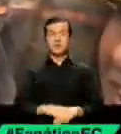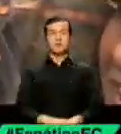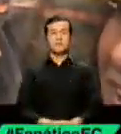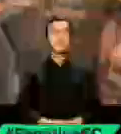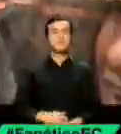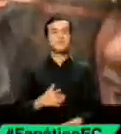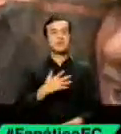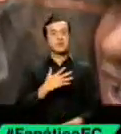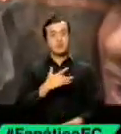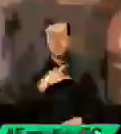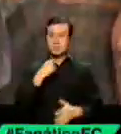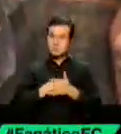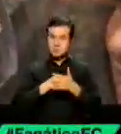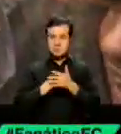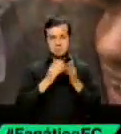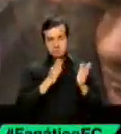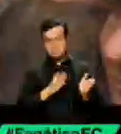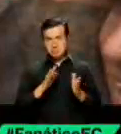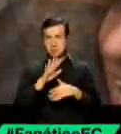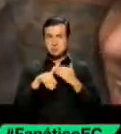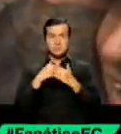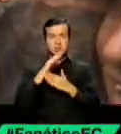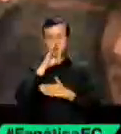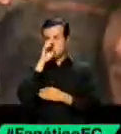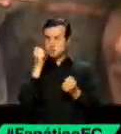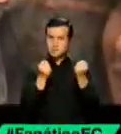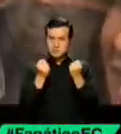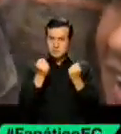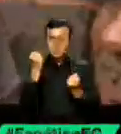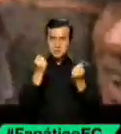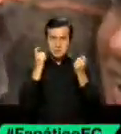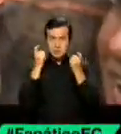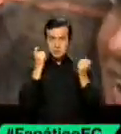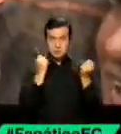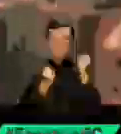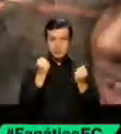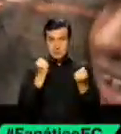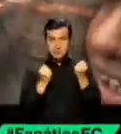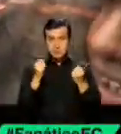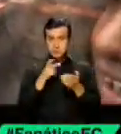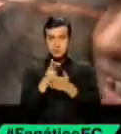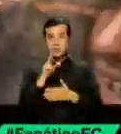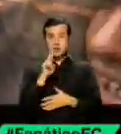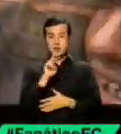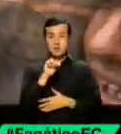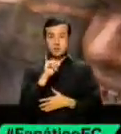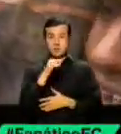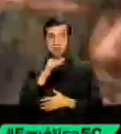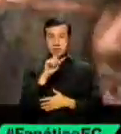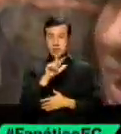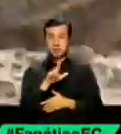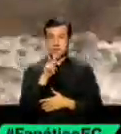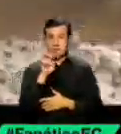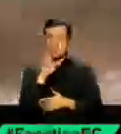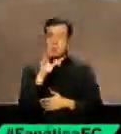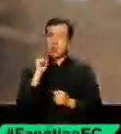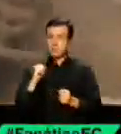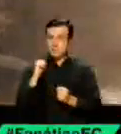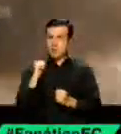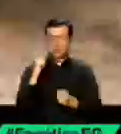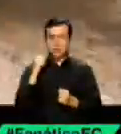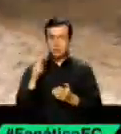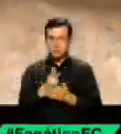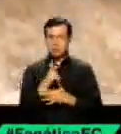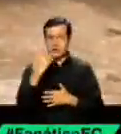se dio como debía darse. Manejamos siempre la carrera. Sabíamos que Miguel Vera iba a tirar a matar todo y eso